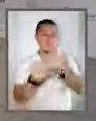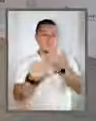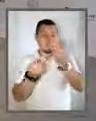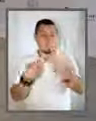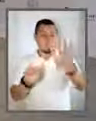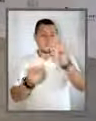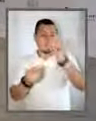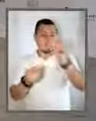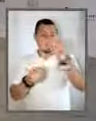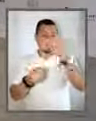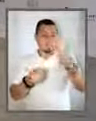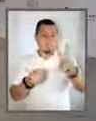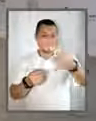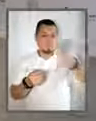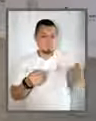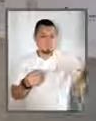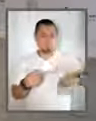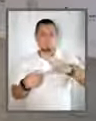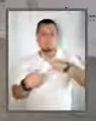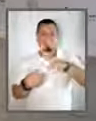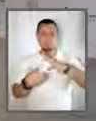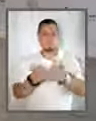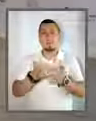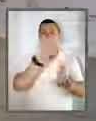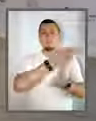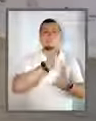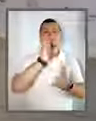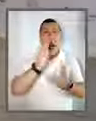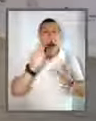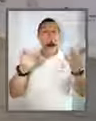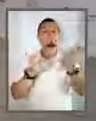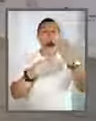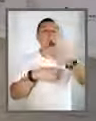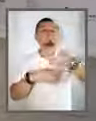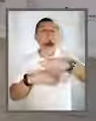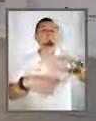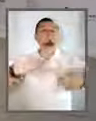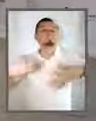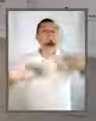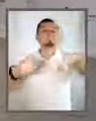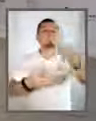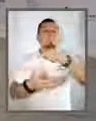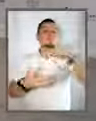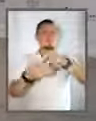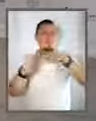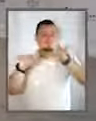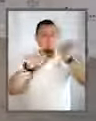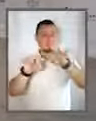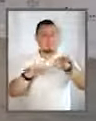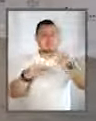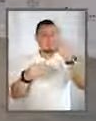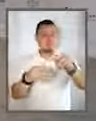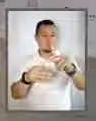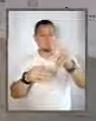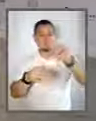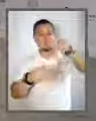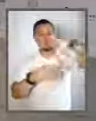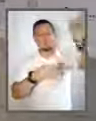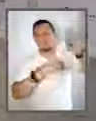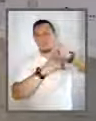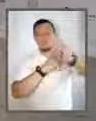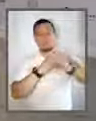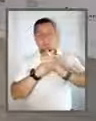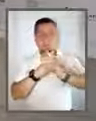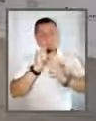en Puerto Vallarta, se mencionaba que tenía antecedentes de riesgo al convivir en un centro de trabajo con personas extranjeras.